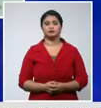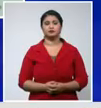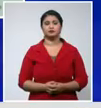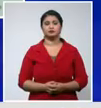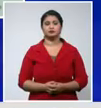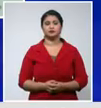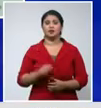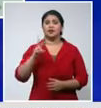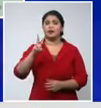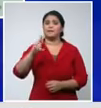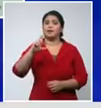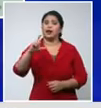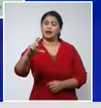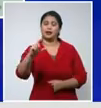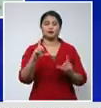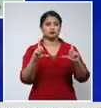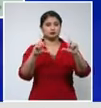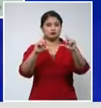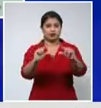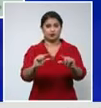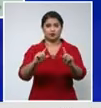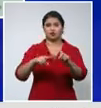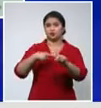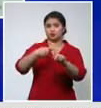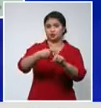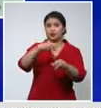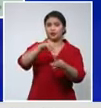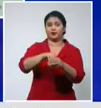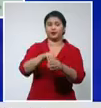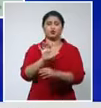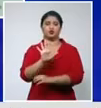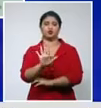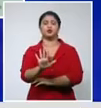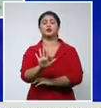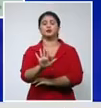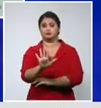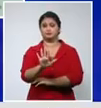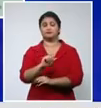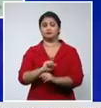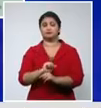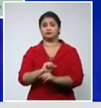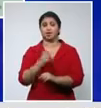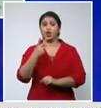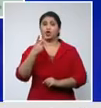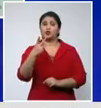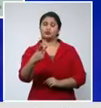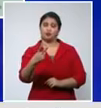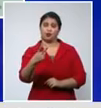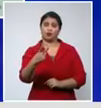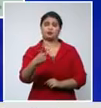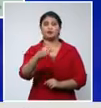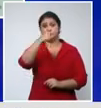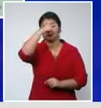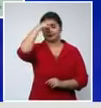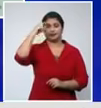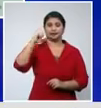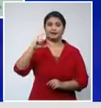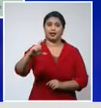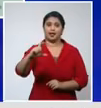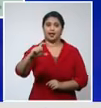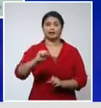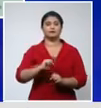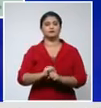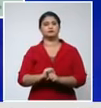reduce el número de casos confirmados a 5 casos ayer, 2 del municipio Santa Clara y de